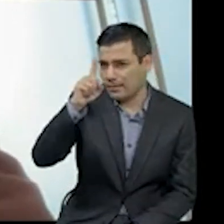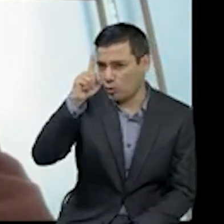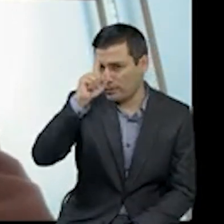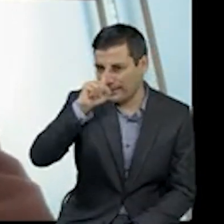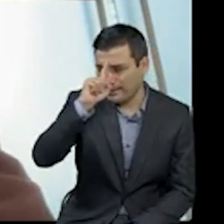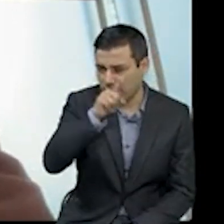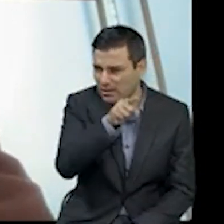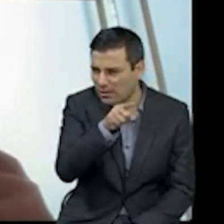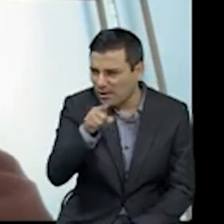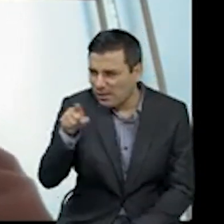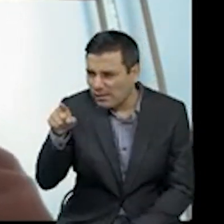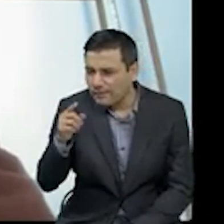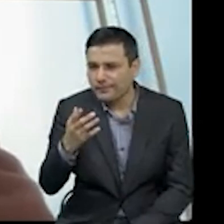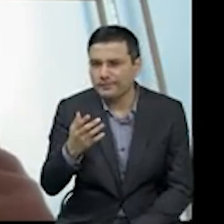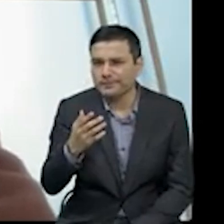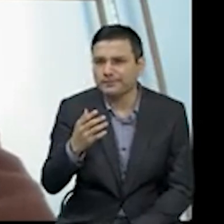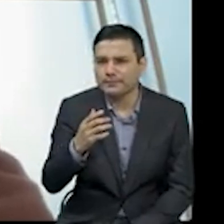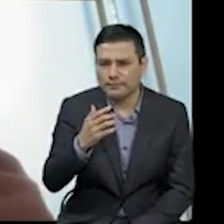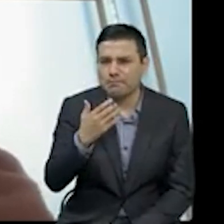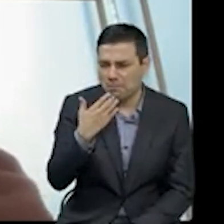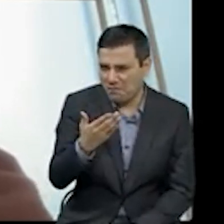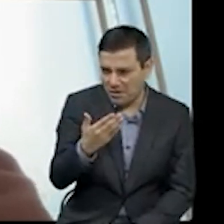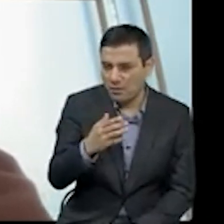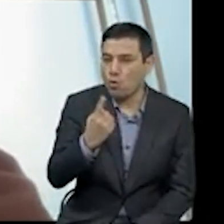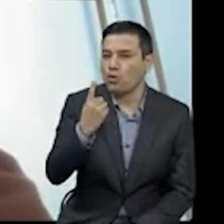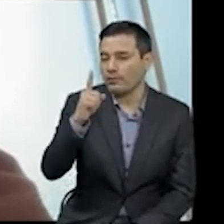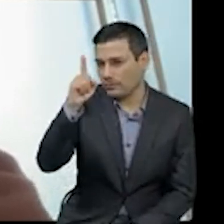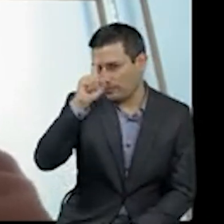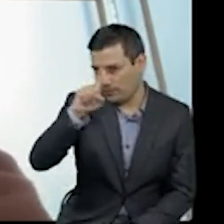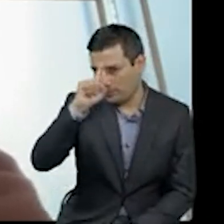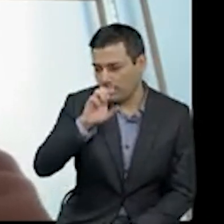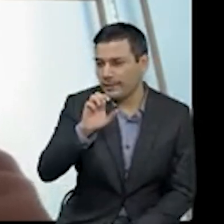excepción de la de Quib Espadas,